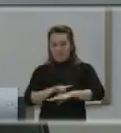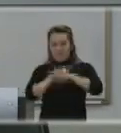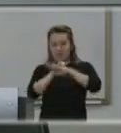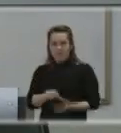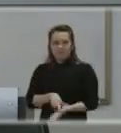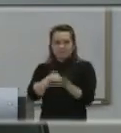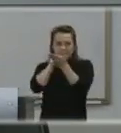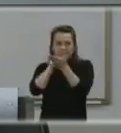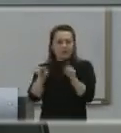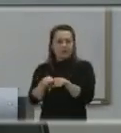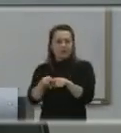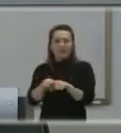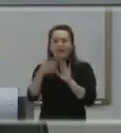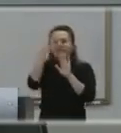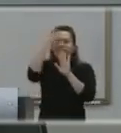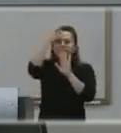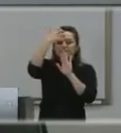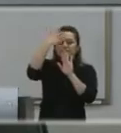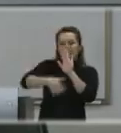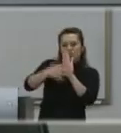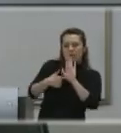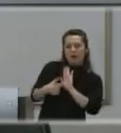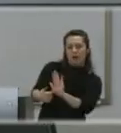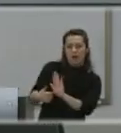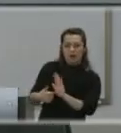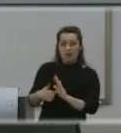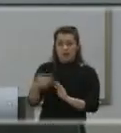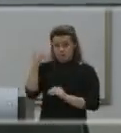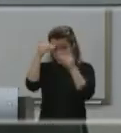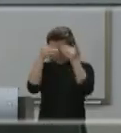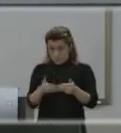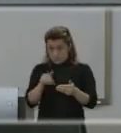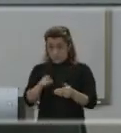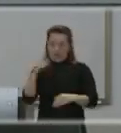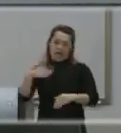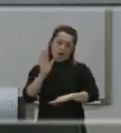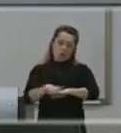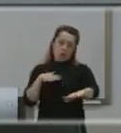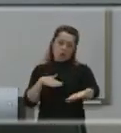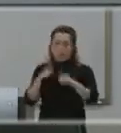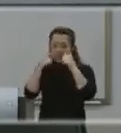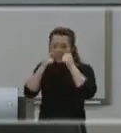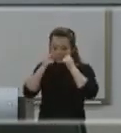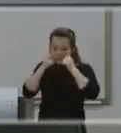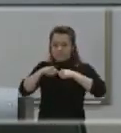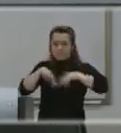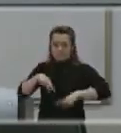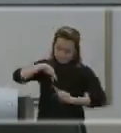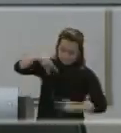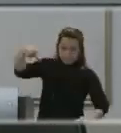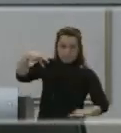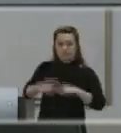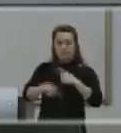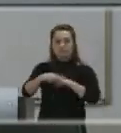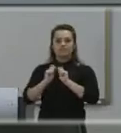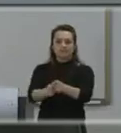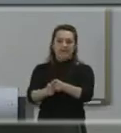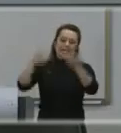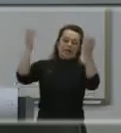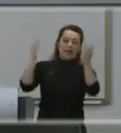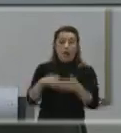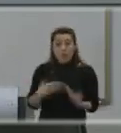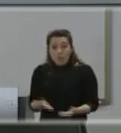como equivalente al diagnóstico. Entonces, la discapacidad tiene una causa orgánica y lo que hay que hacer es